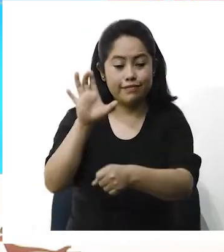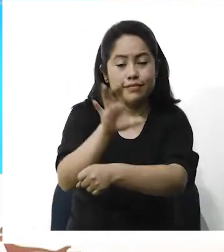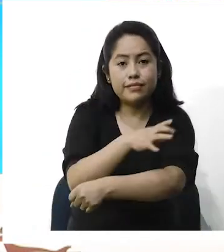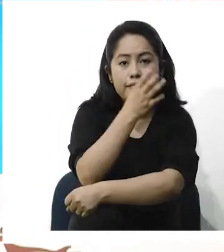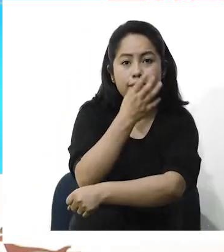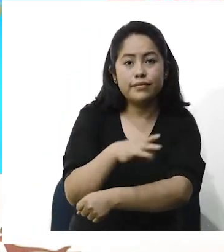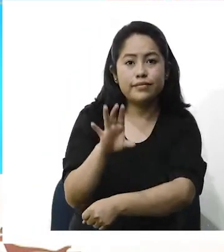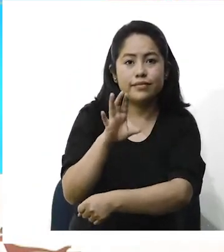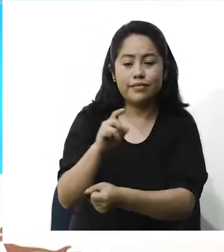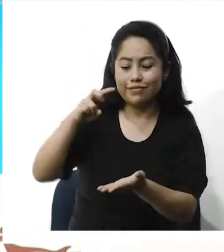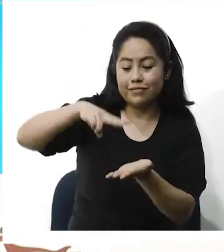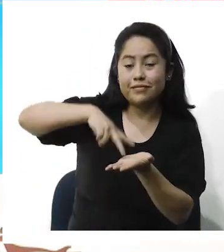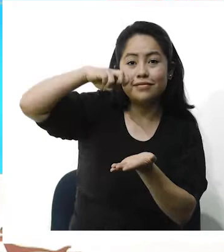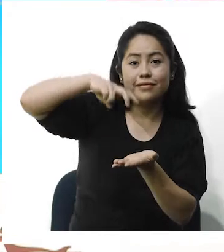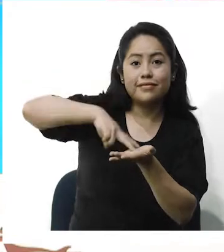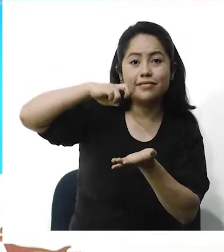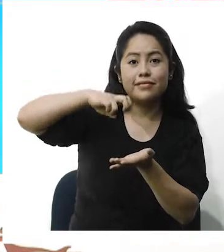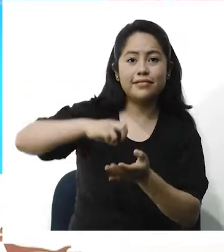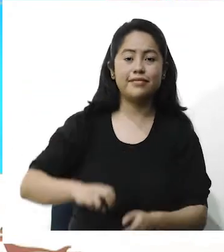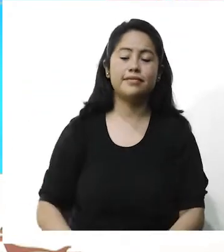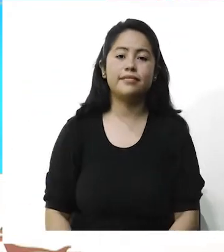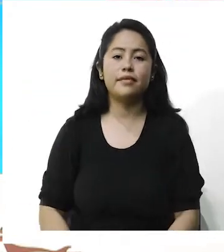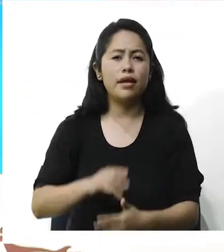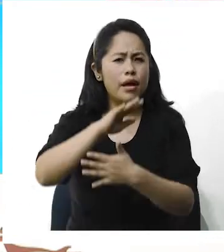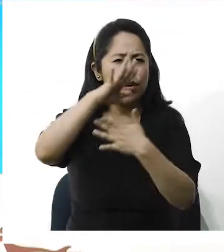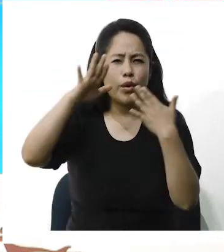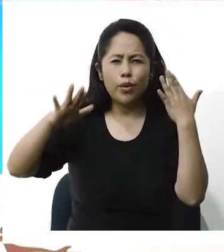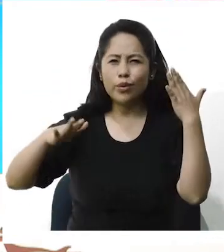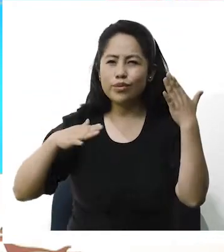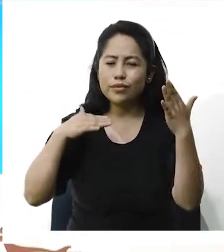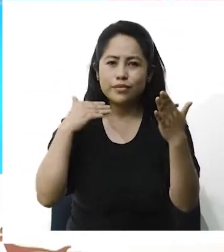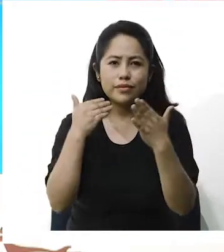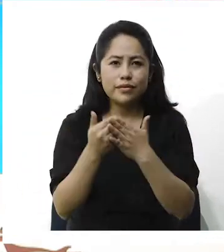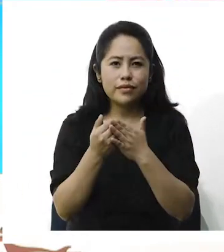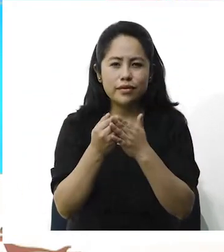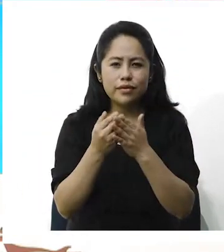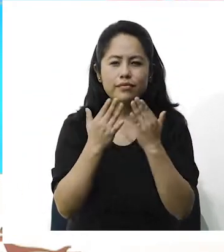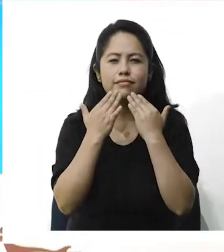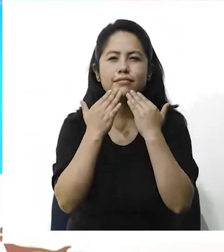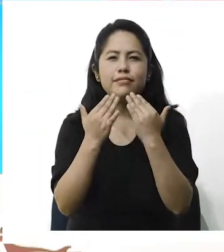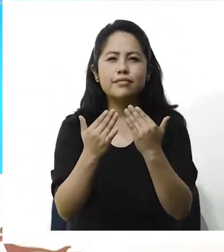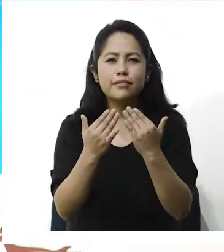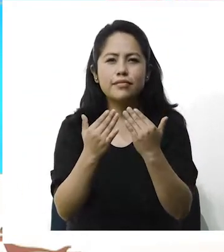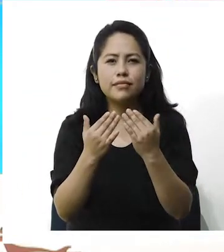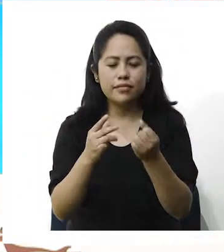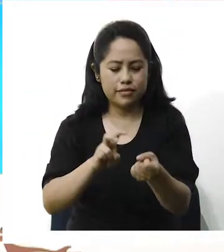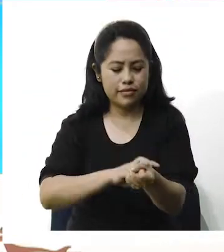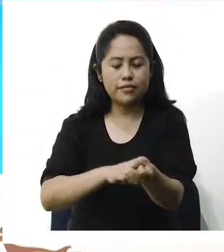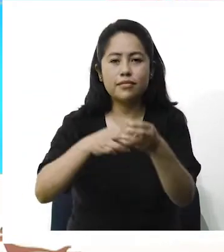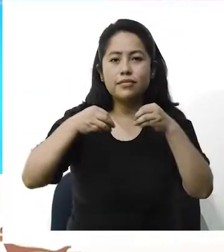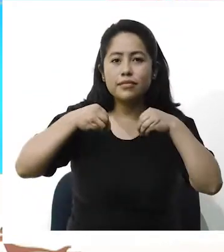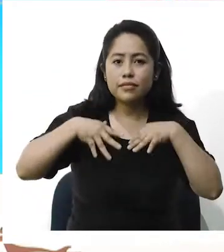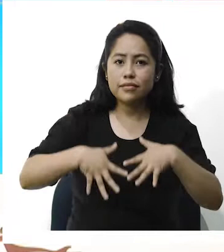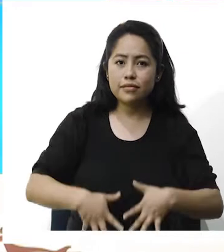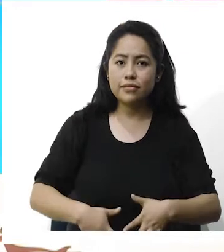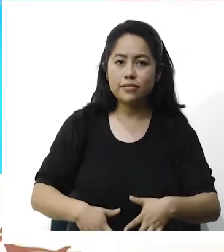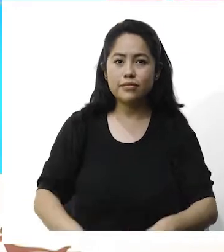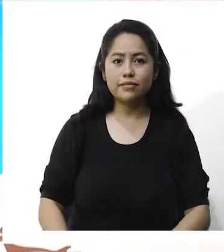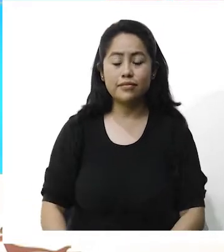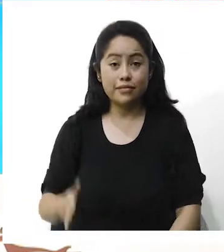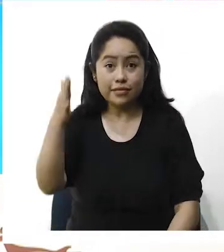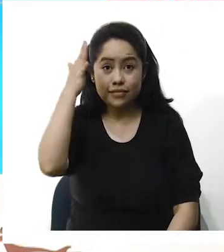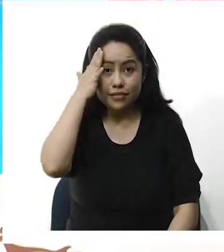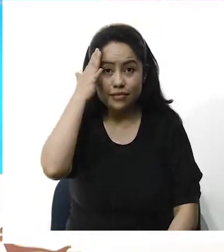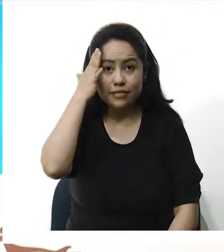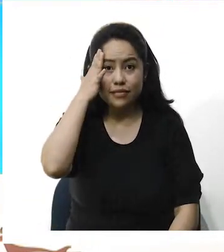cantar, saltar, todo eso es gracias al sistema nervioso? ¿Lo